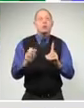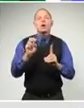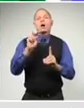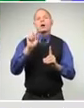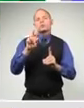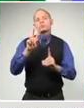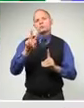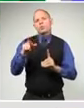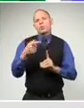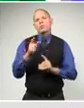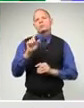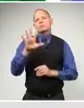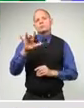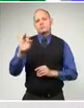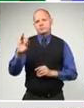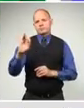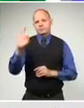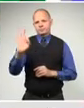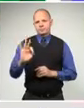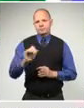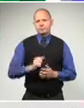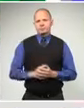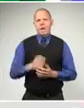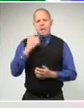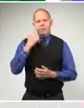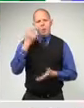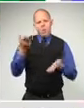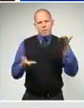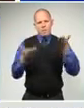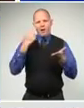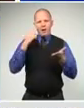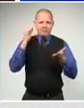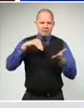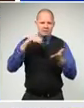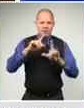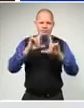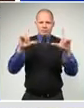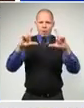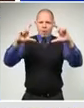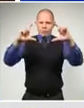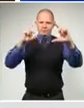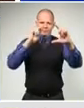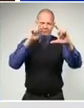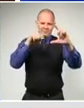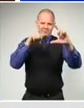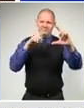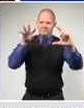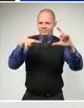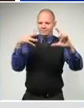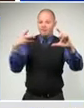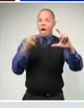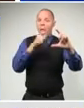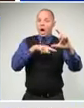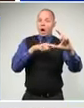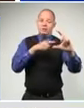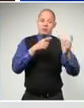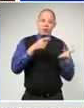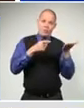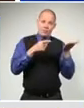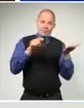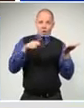2,57%. Si vemos el gráfico del comportamiento de las muestras ayer por